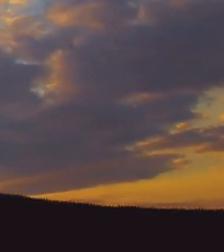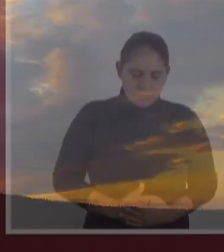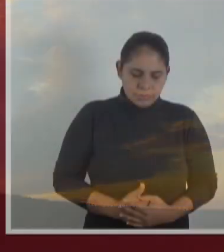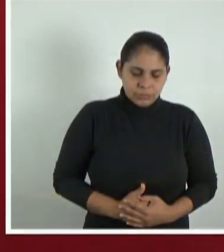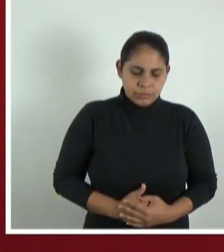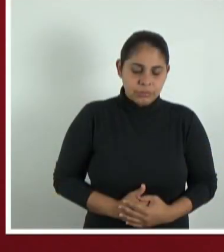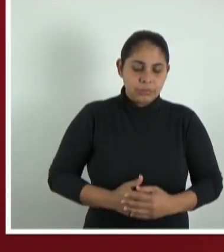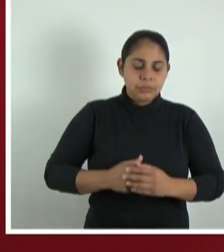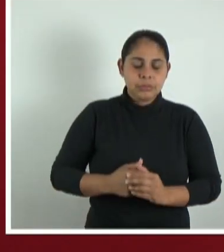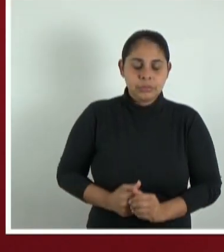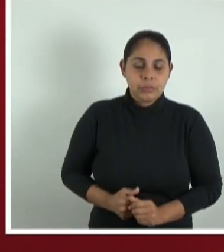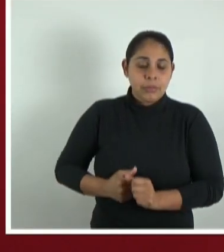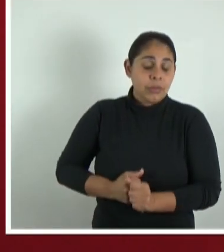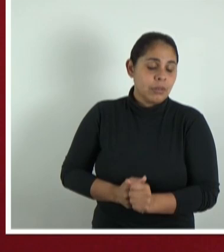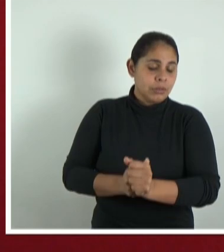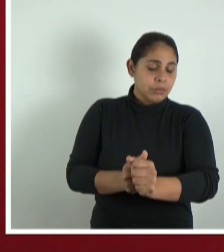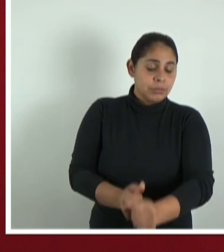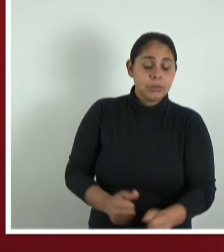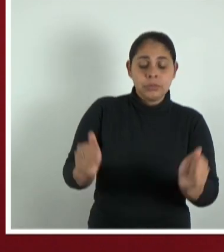Cuando el apóstol Pedro dice: